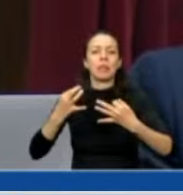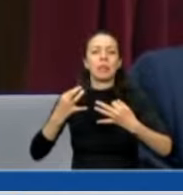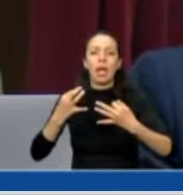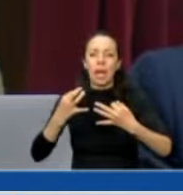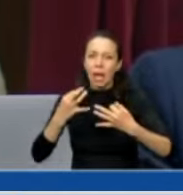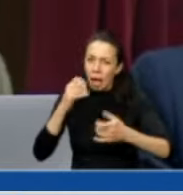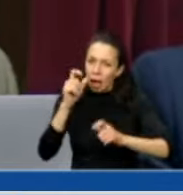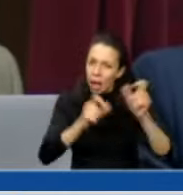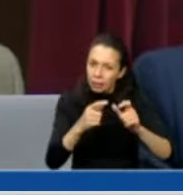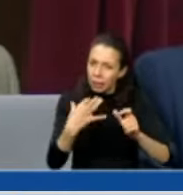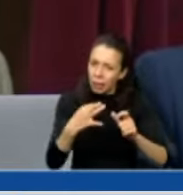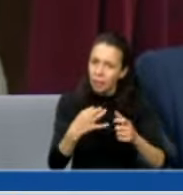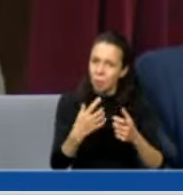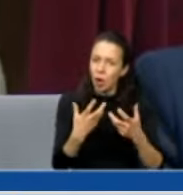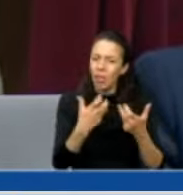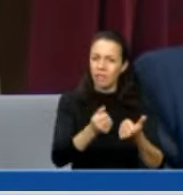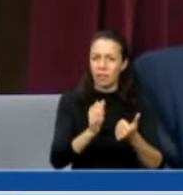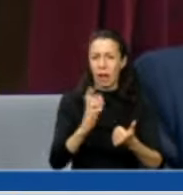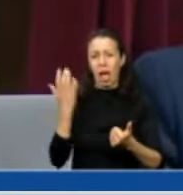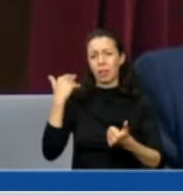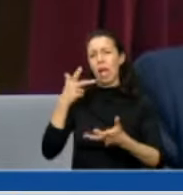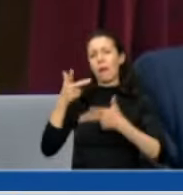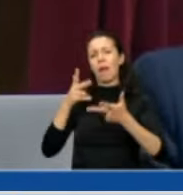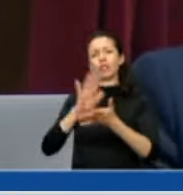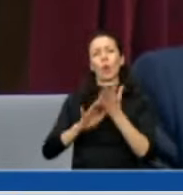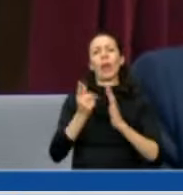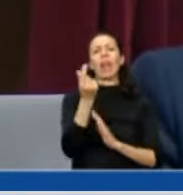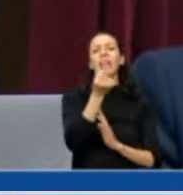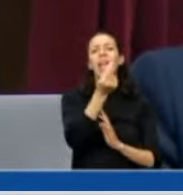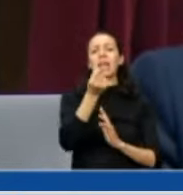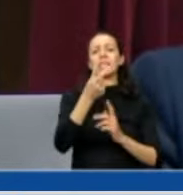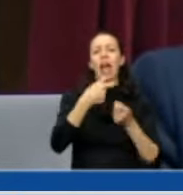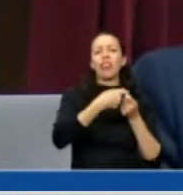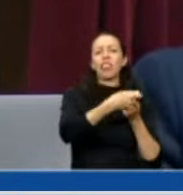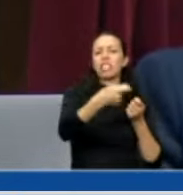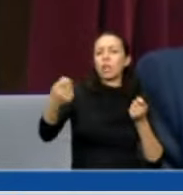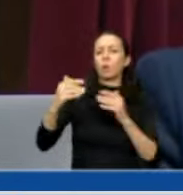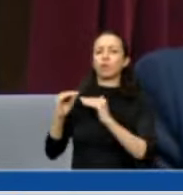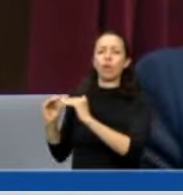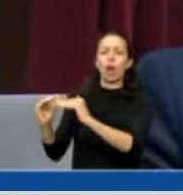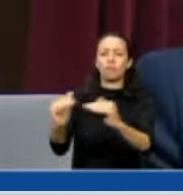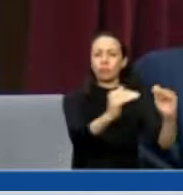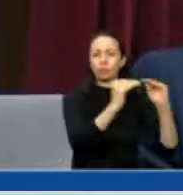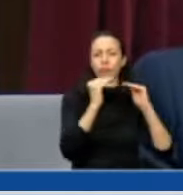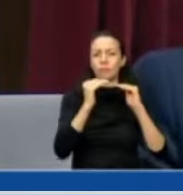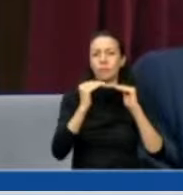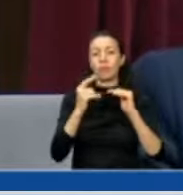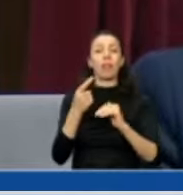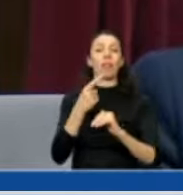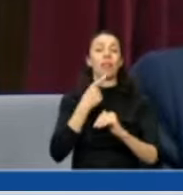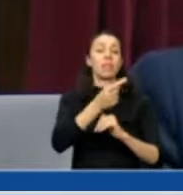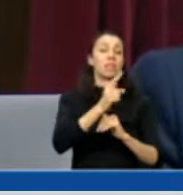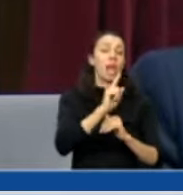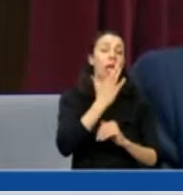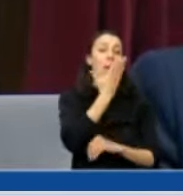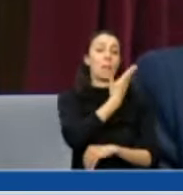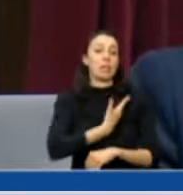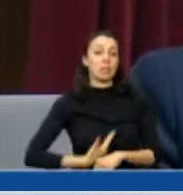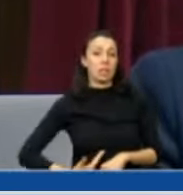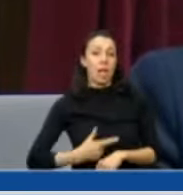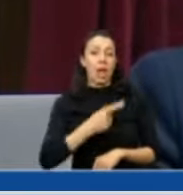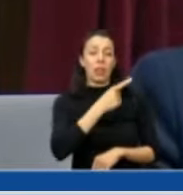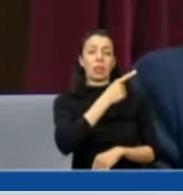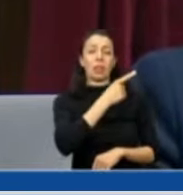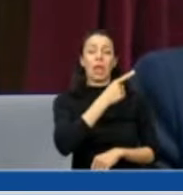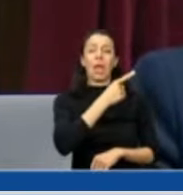siga mandando leyes al Congreso para de esta manera culpar a los legisladores de la falta de resultados en su